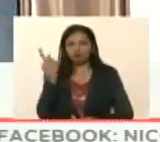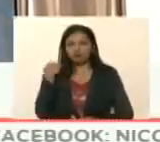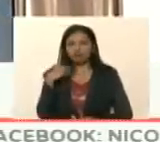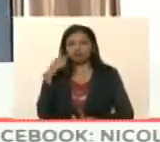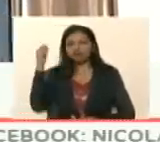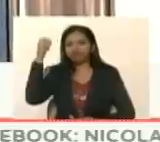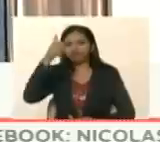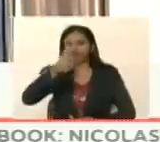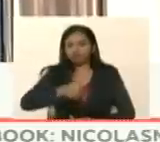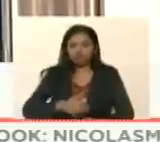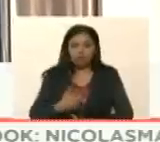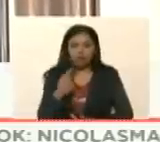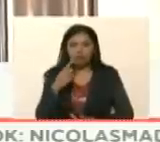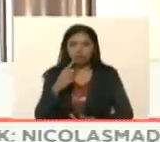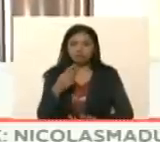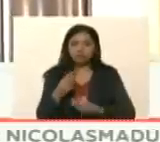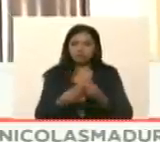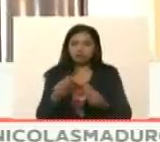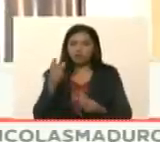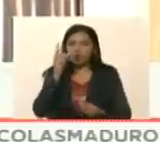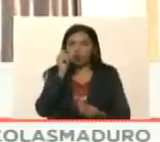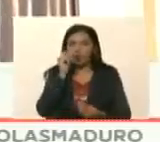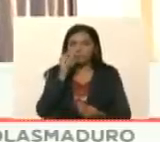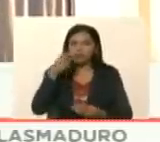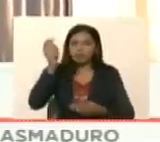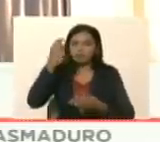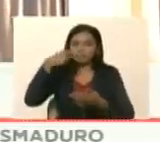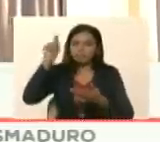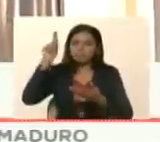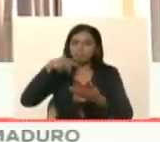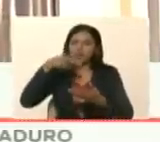Hecho por un gran pintor,